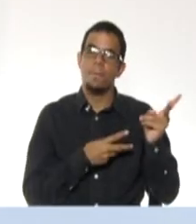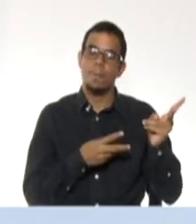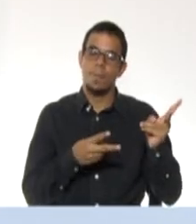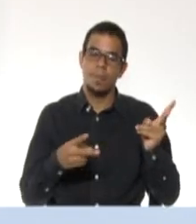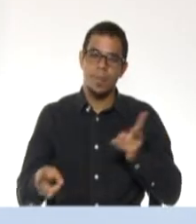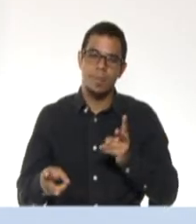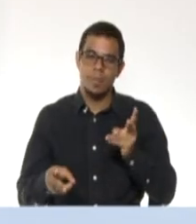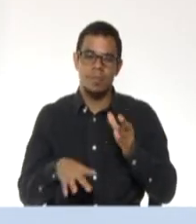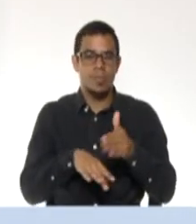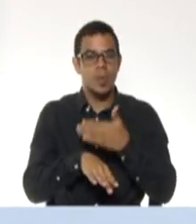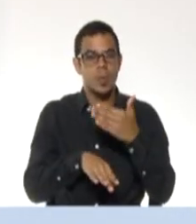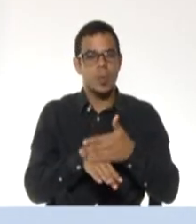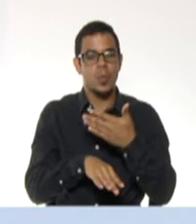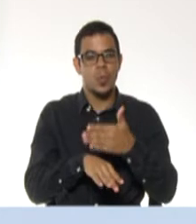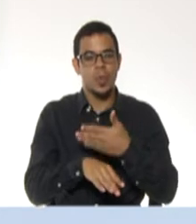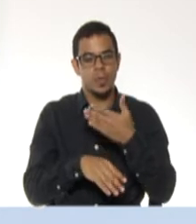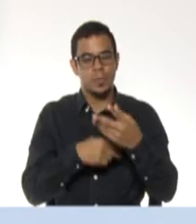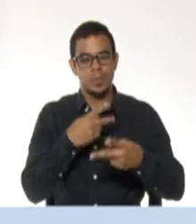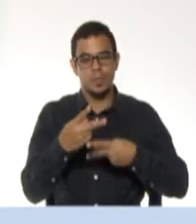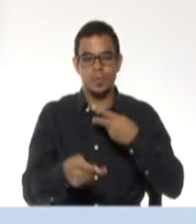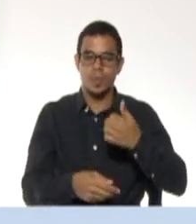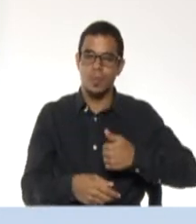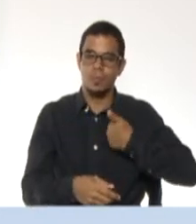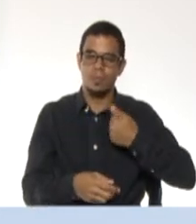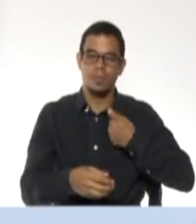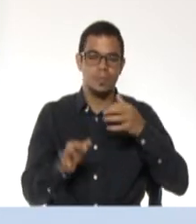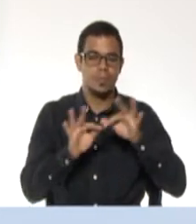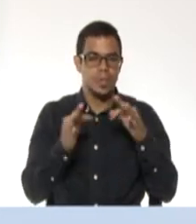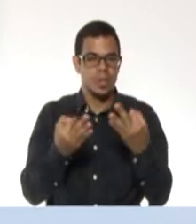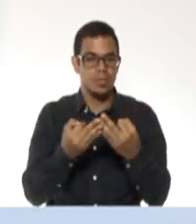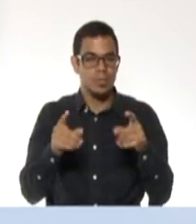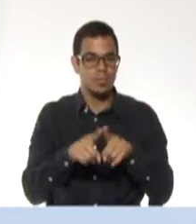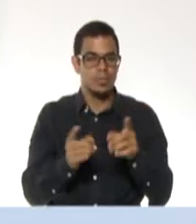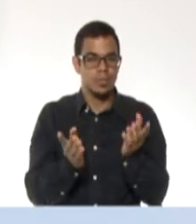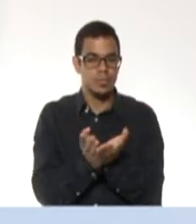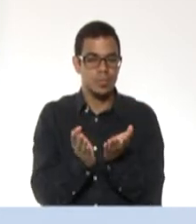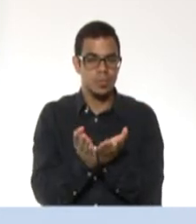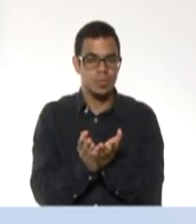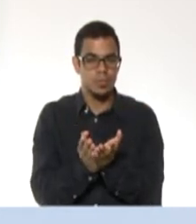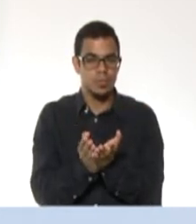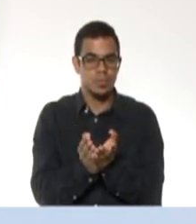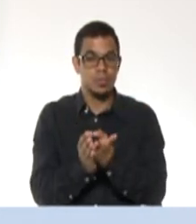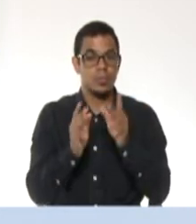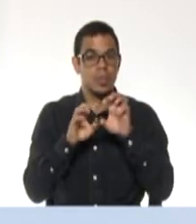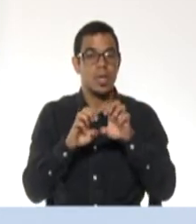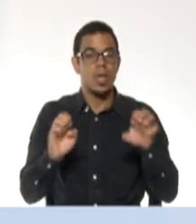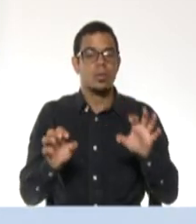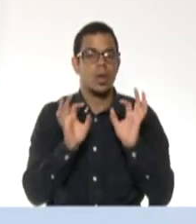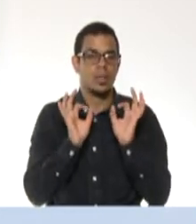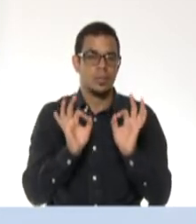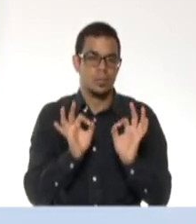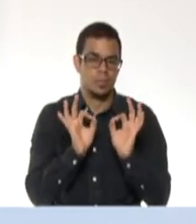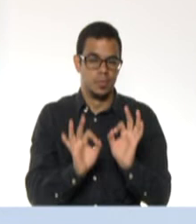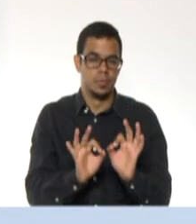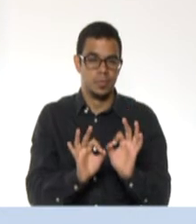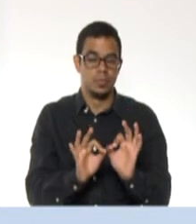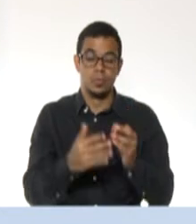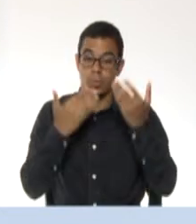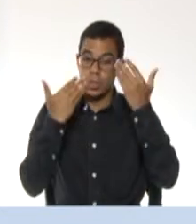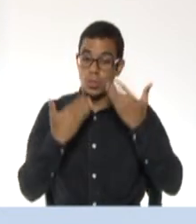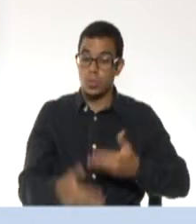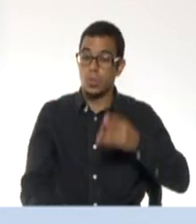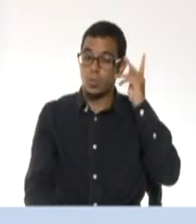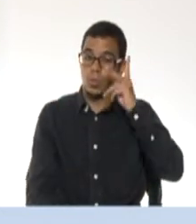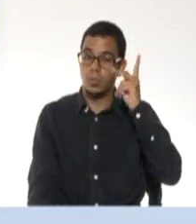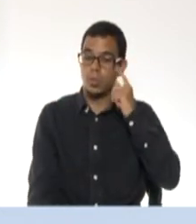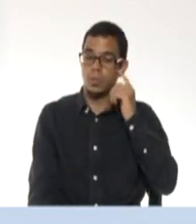Bienvenidos al Jueves Productivo en su programa Cada Familia Una Escuela en el segmento de Educación Especial. Soy la